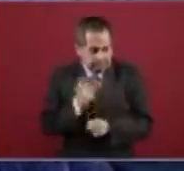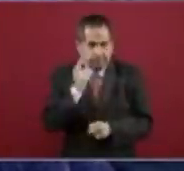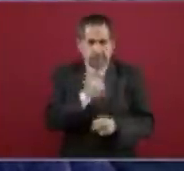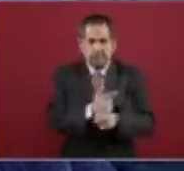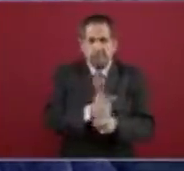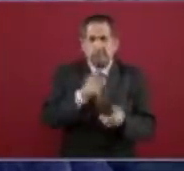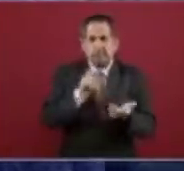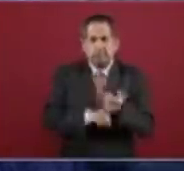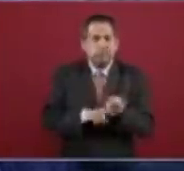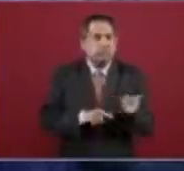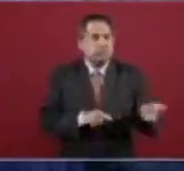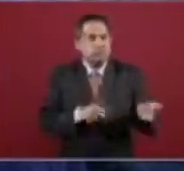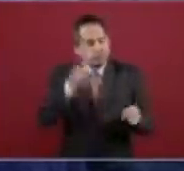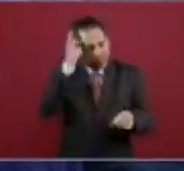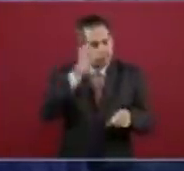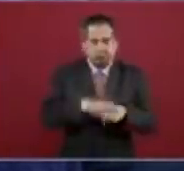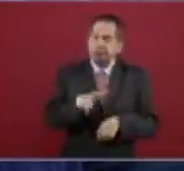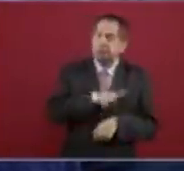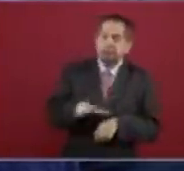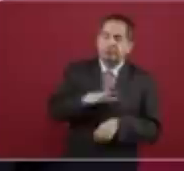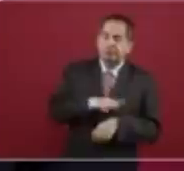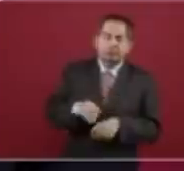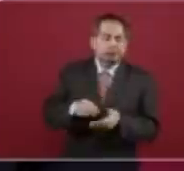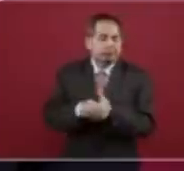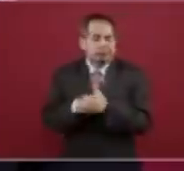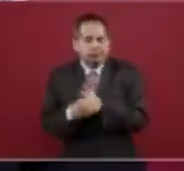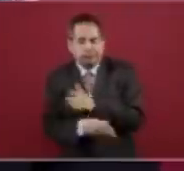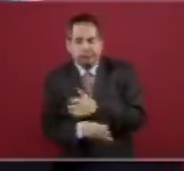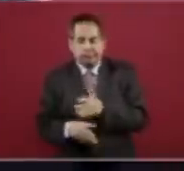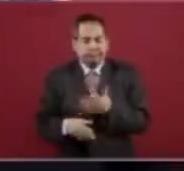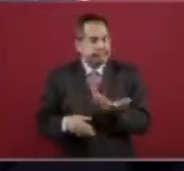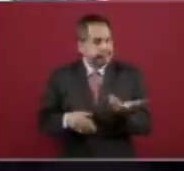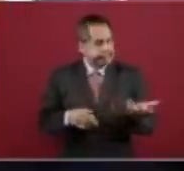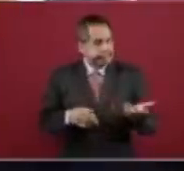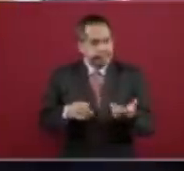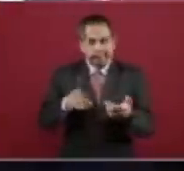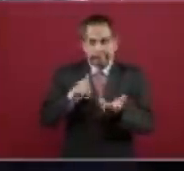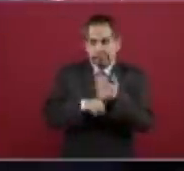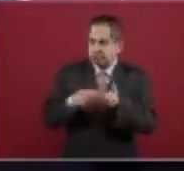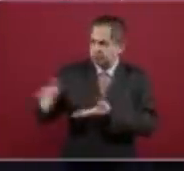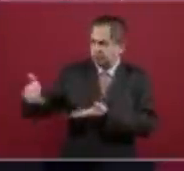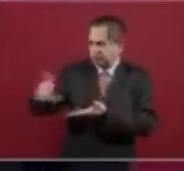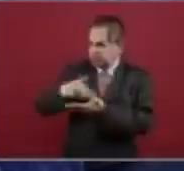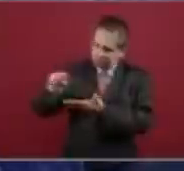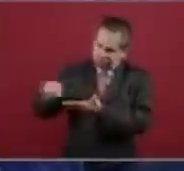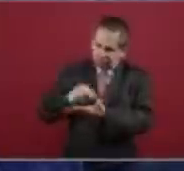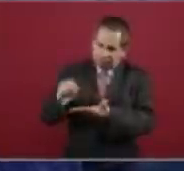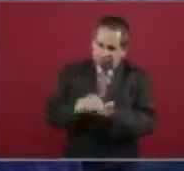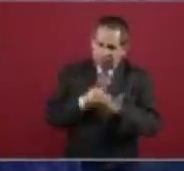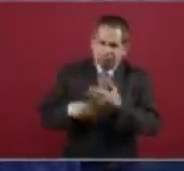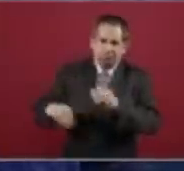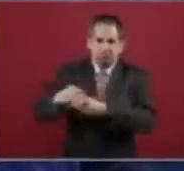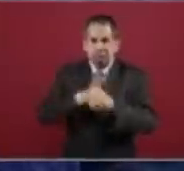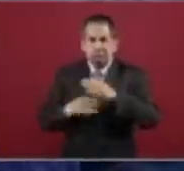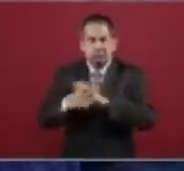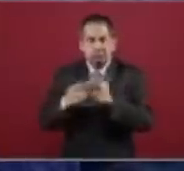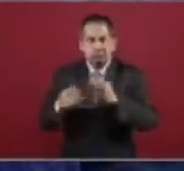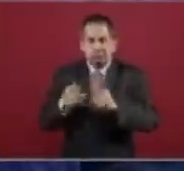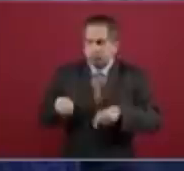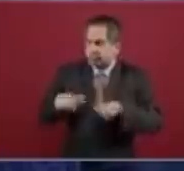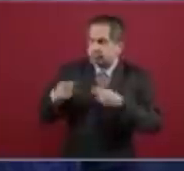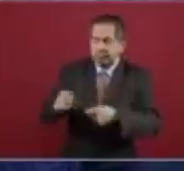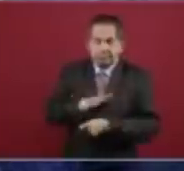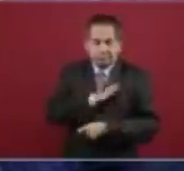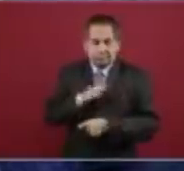directivos negaron la situación. Lo peor es que los reunieron, los obligaron a firmar una carta donde decía que recibían un servicio de calidad